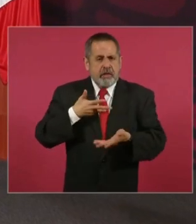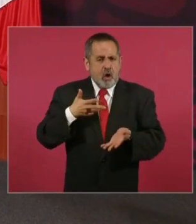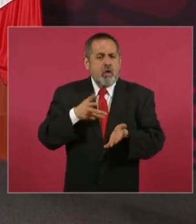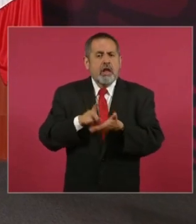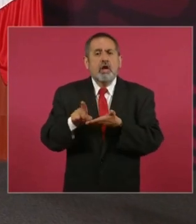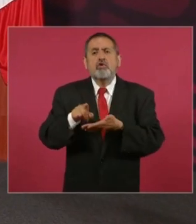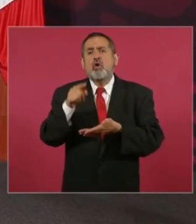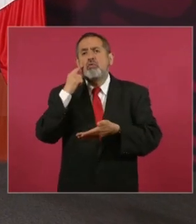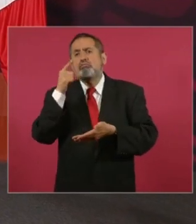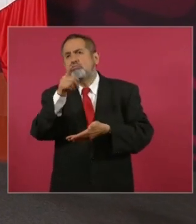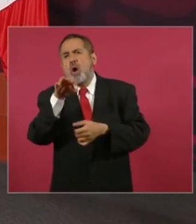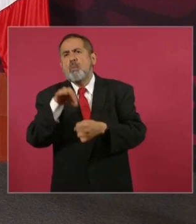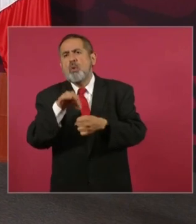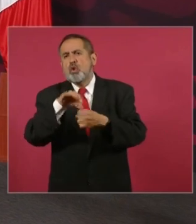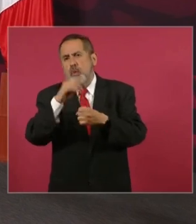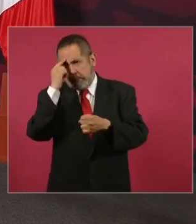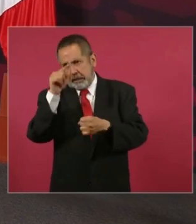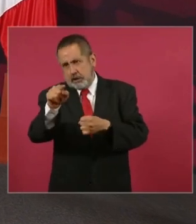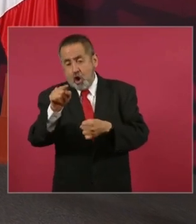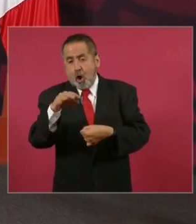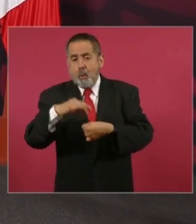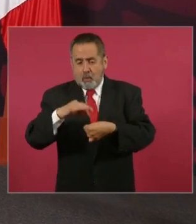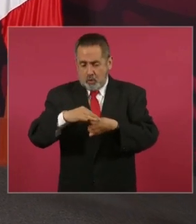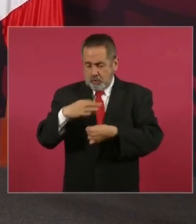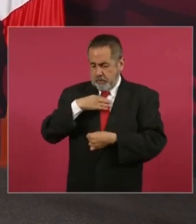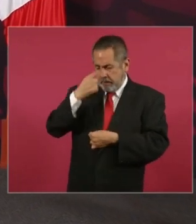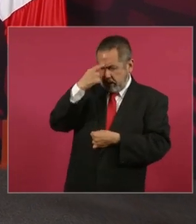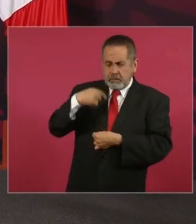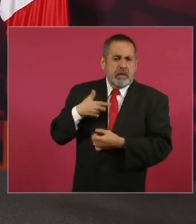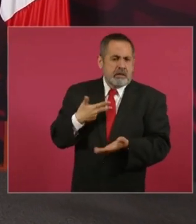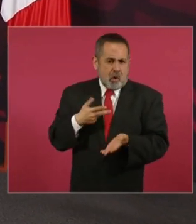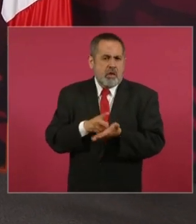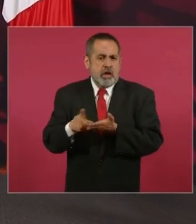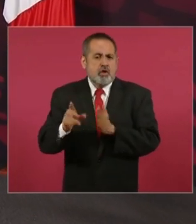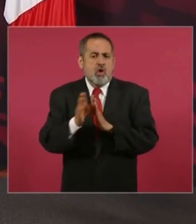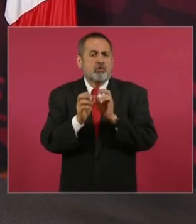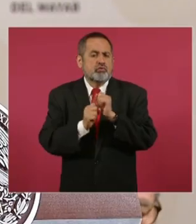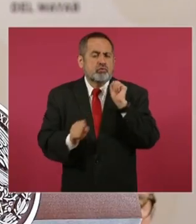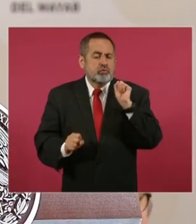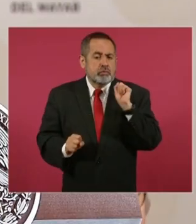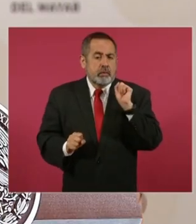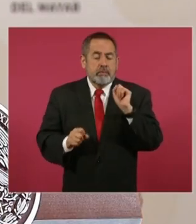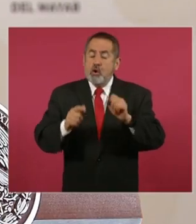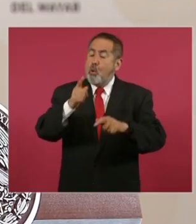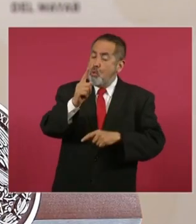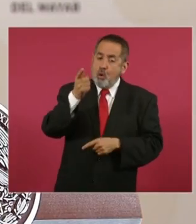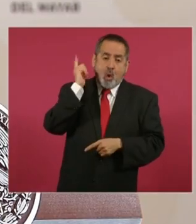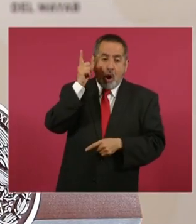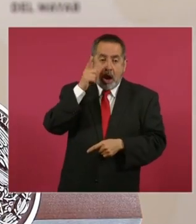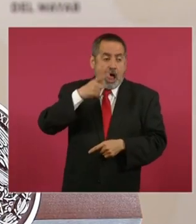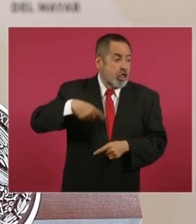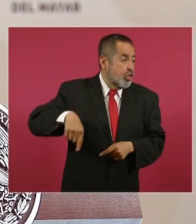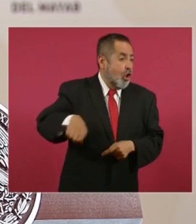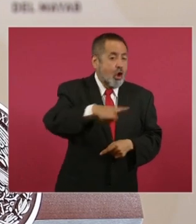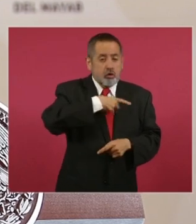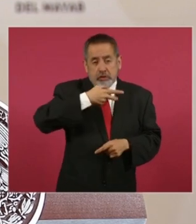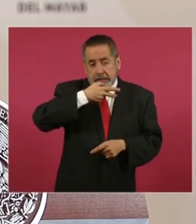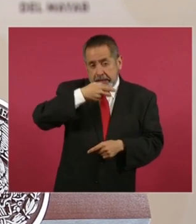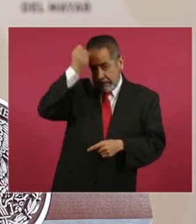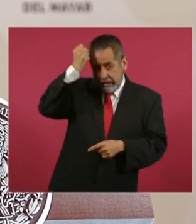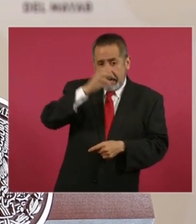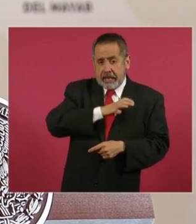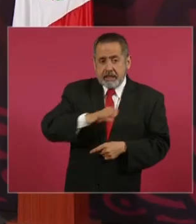votados. Y ojalá, eso sí, que todos los que aspiran a representar al